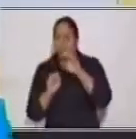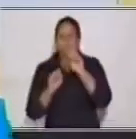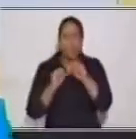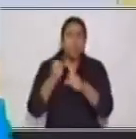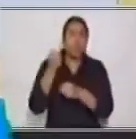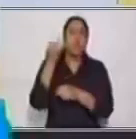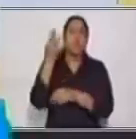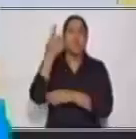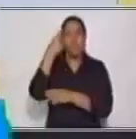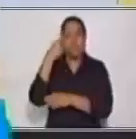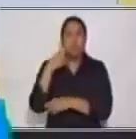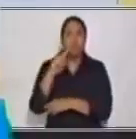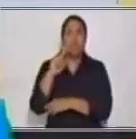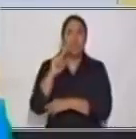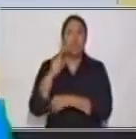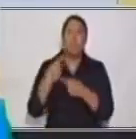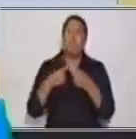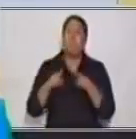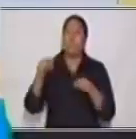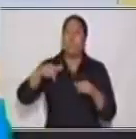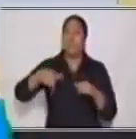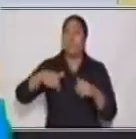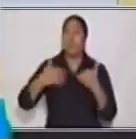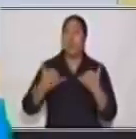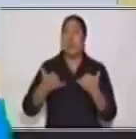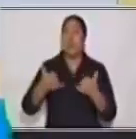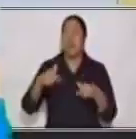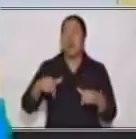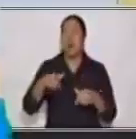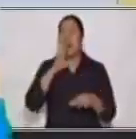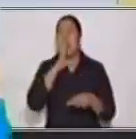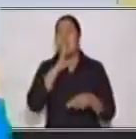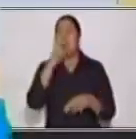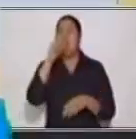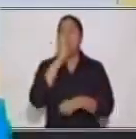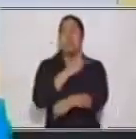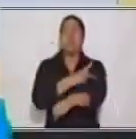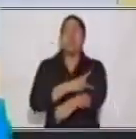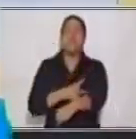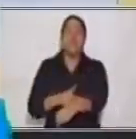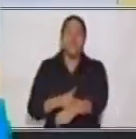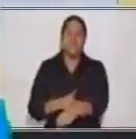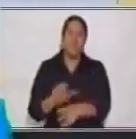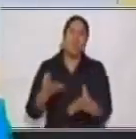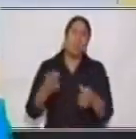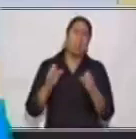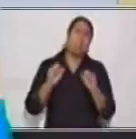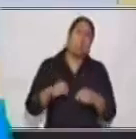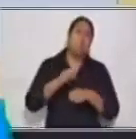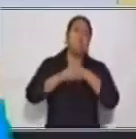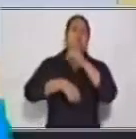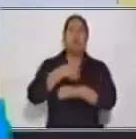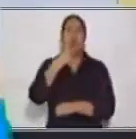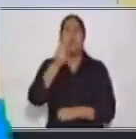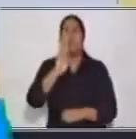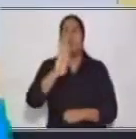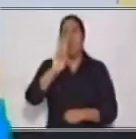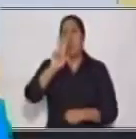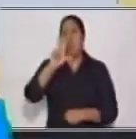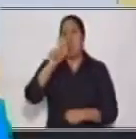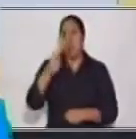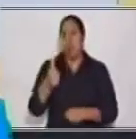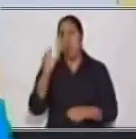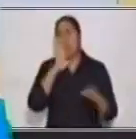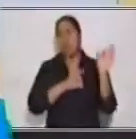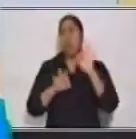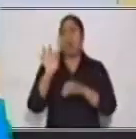pero ahorita estamos hablando de una historia, ¿verdad? Podría ser una fábula o puede ser un